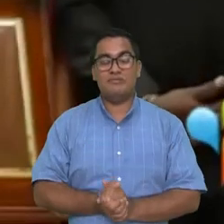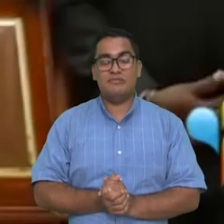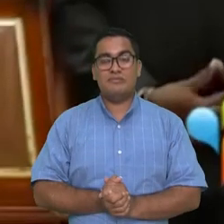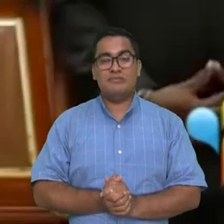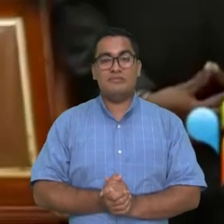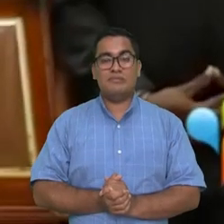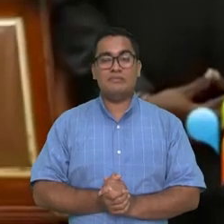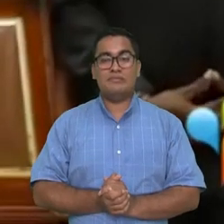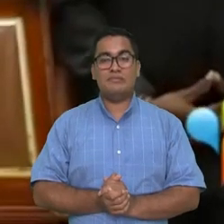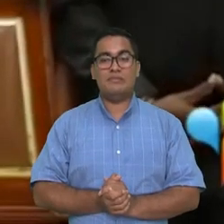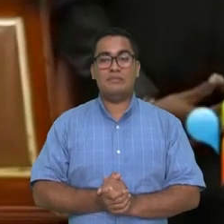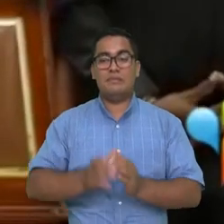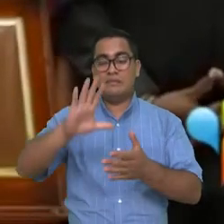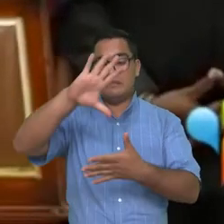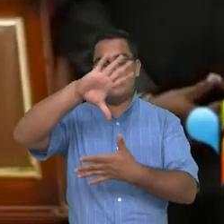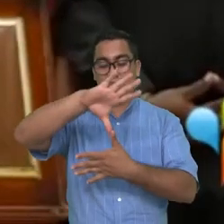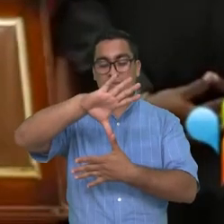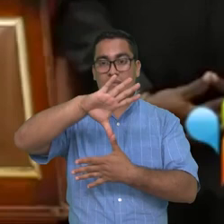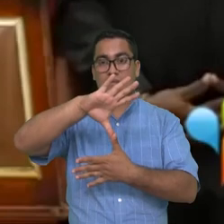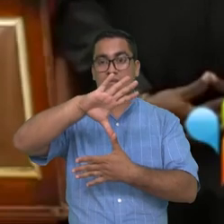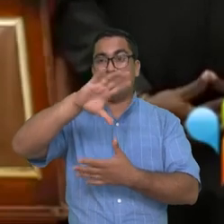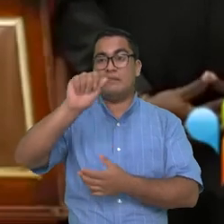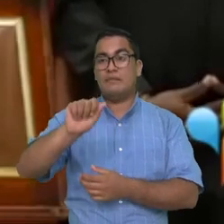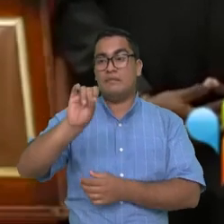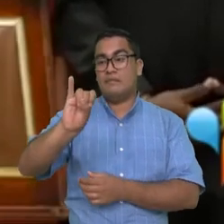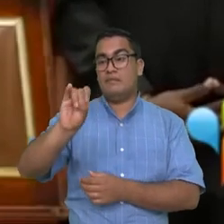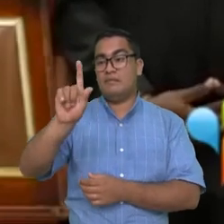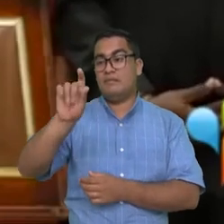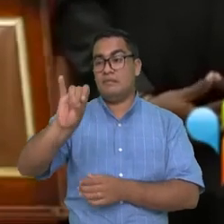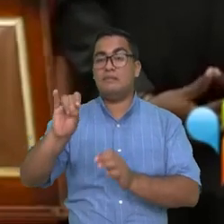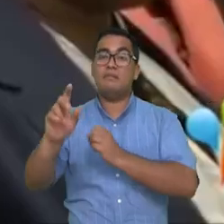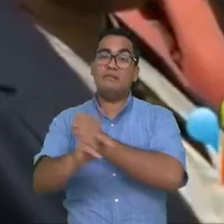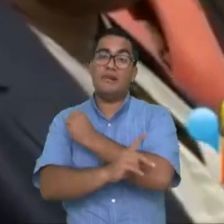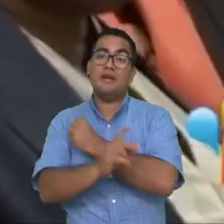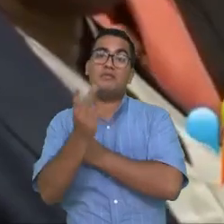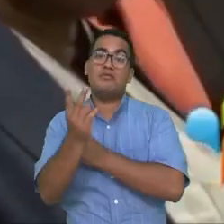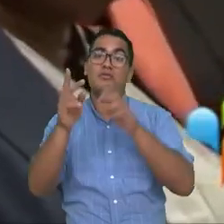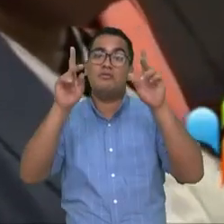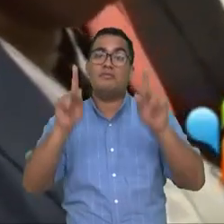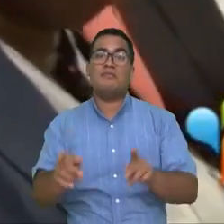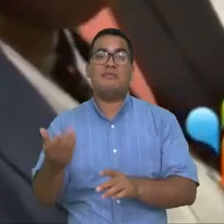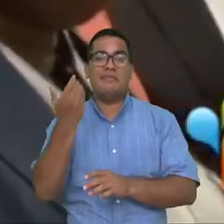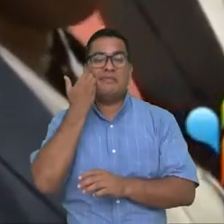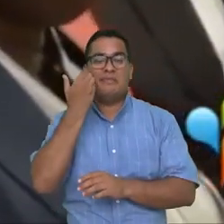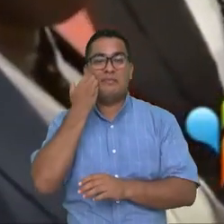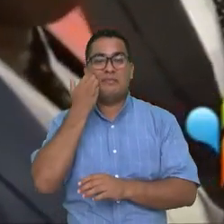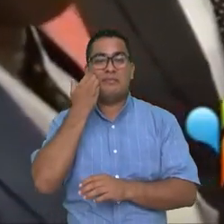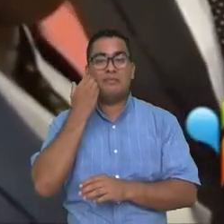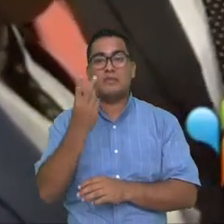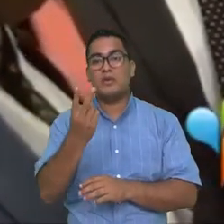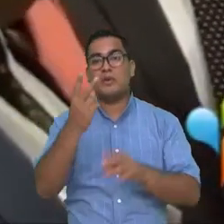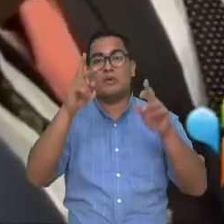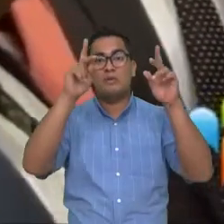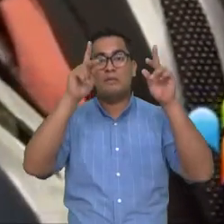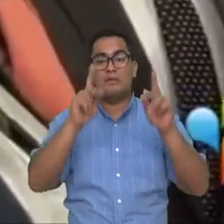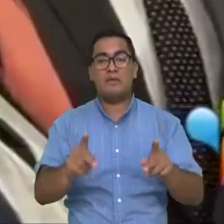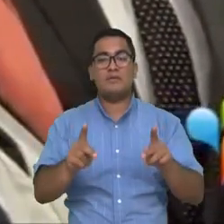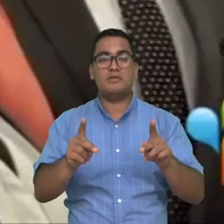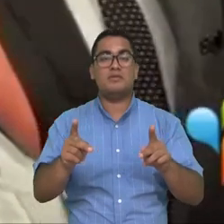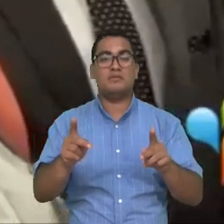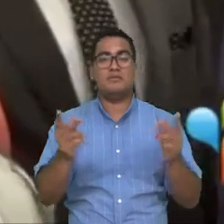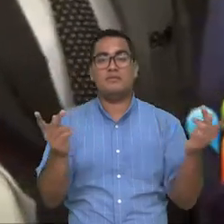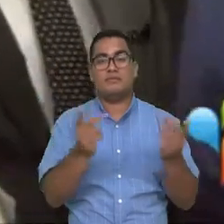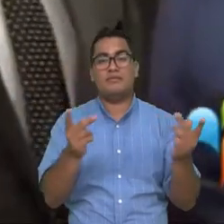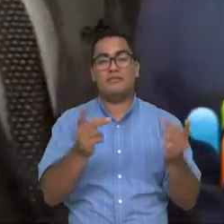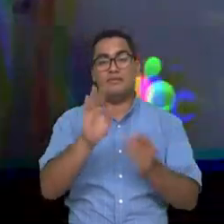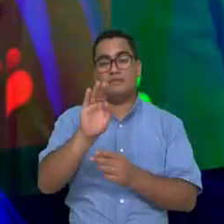En el continente americano, Haití confirma sus primeros 2 casos de COVID-19. Los infectados son 2 personas, uno de nacionalidad